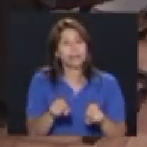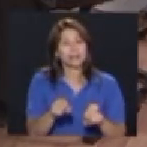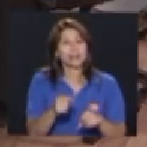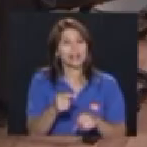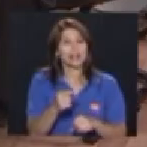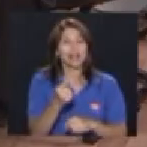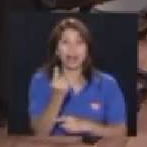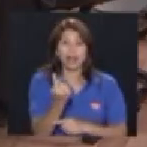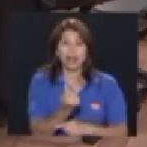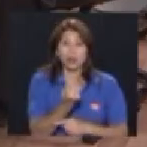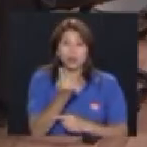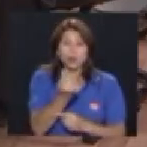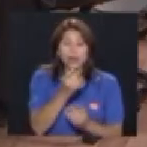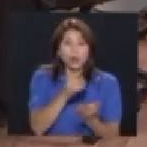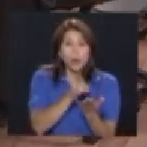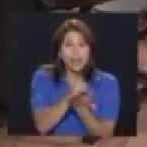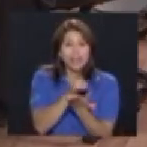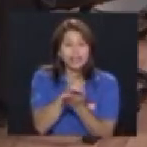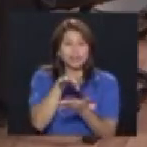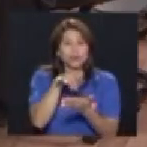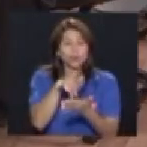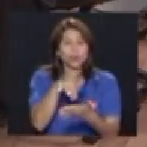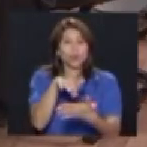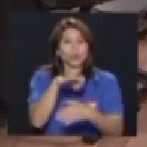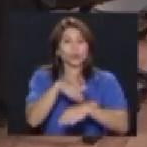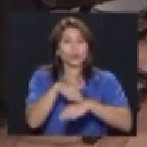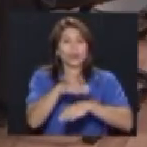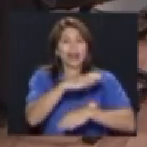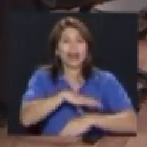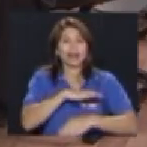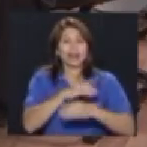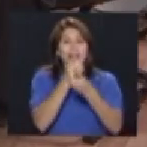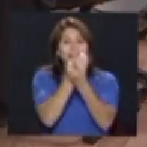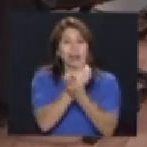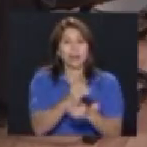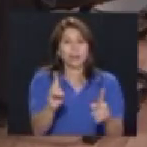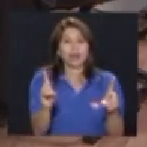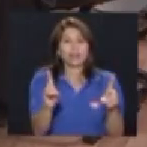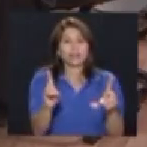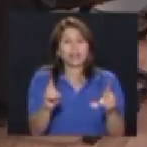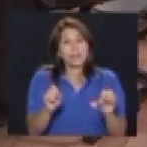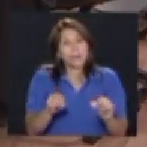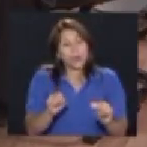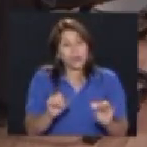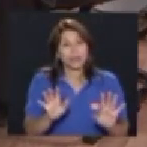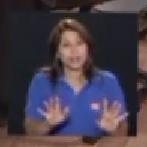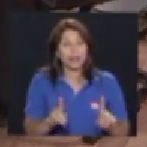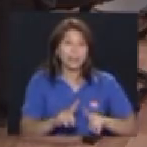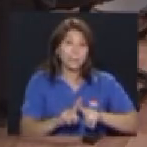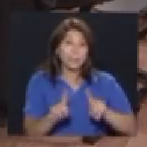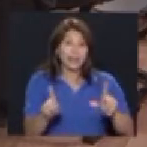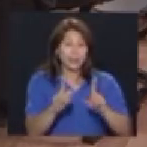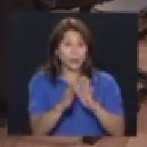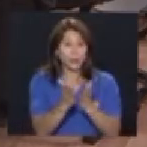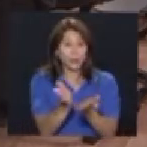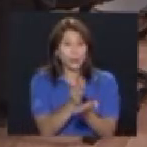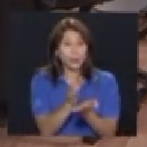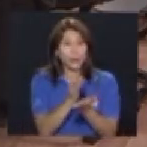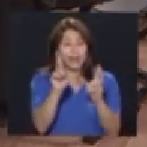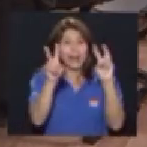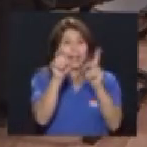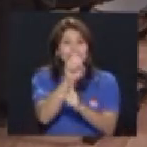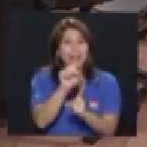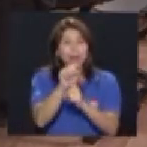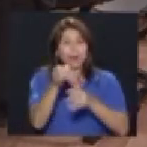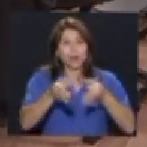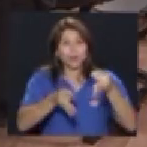el único estudio que se hizo sobre la calidad de la democracia, podría ser que el Estado, pero el estado de la justicia en algún sentido,